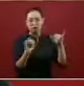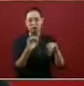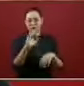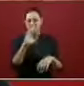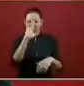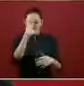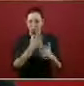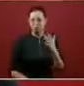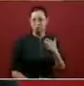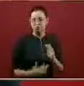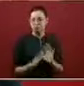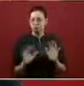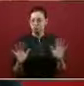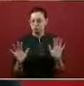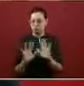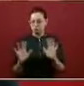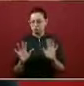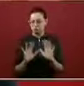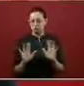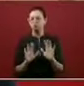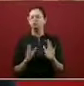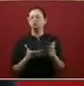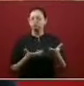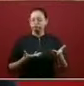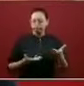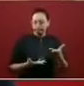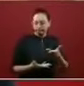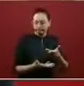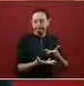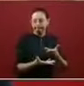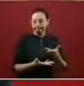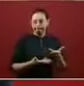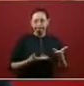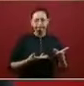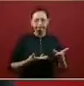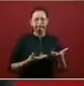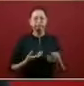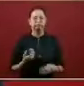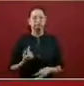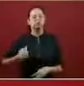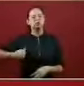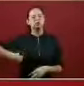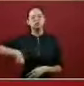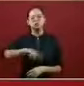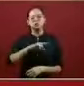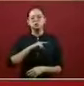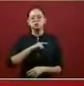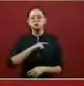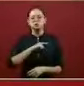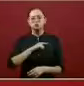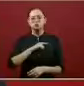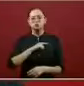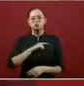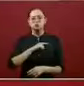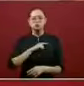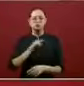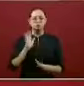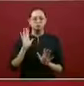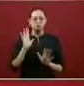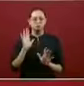las autonomías. Nosotros estamos cumpliendo, transfiriendo